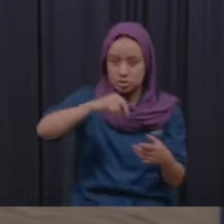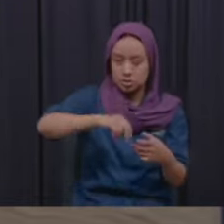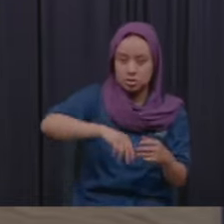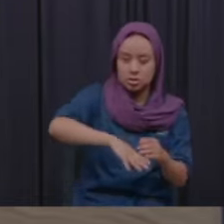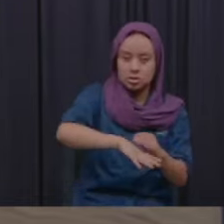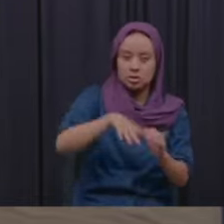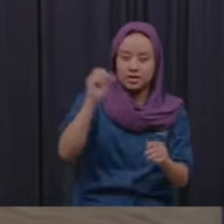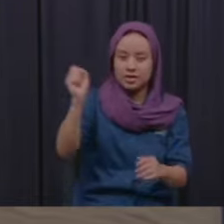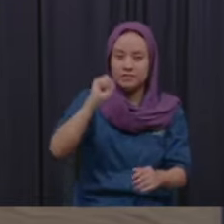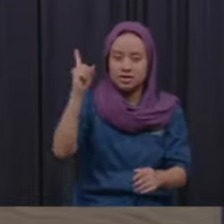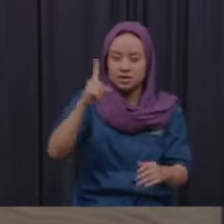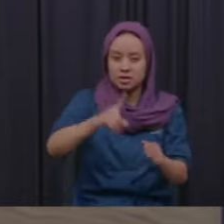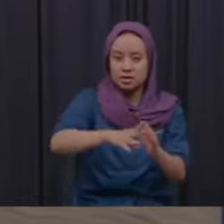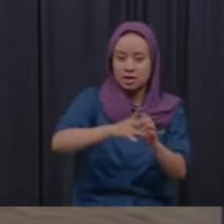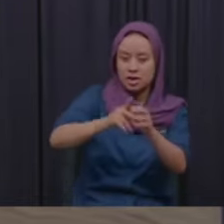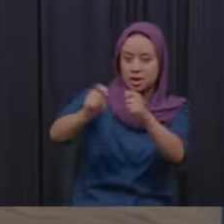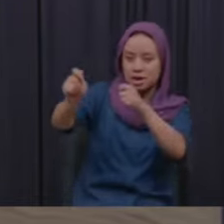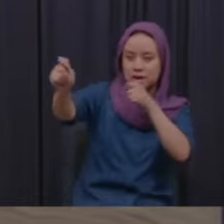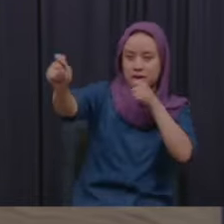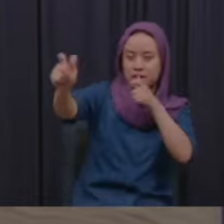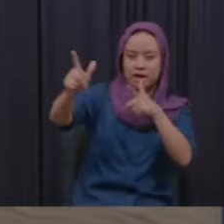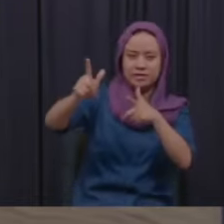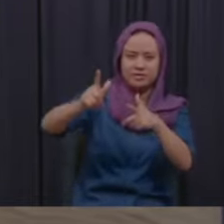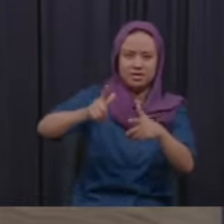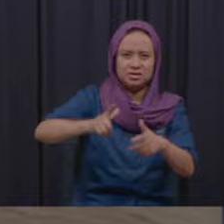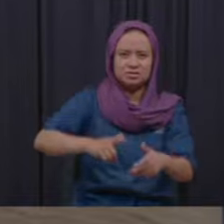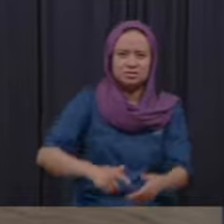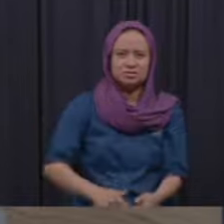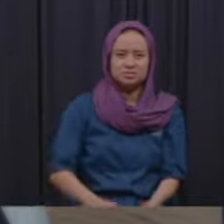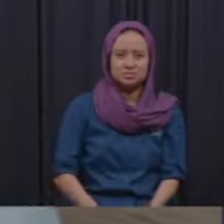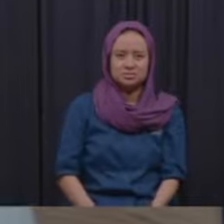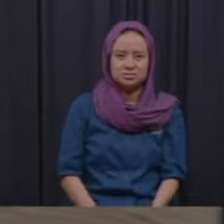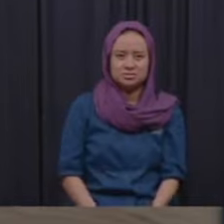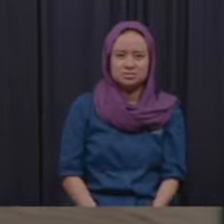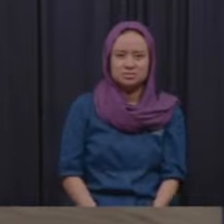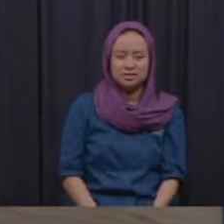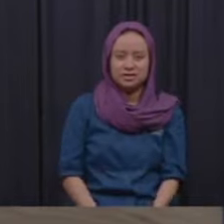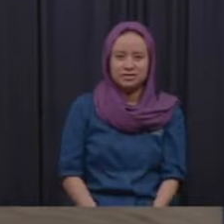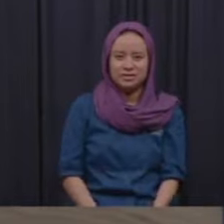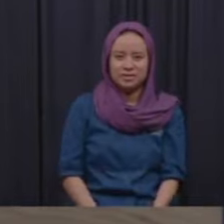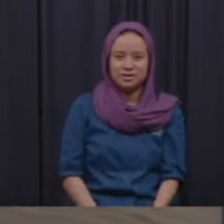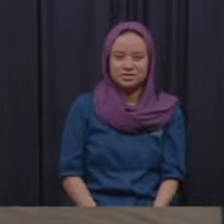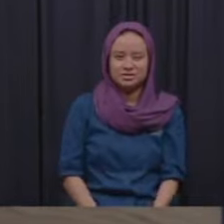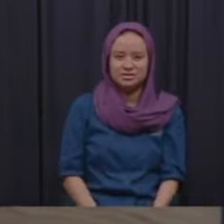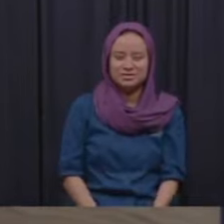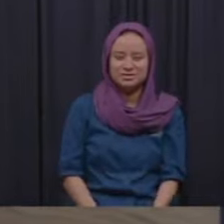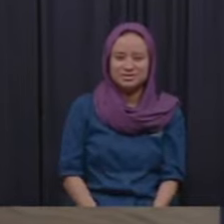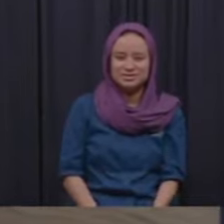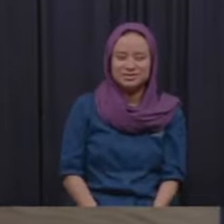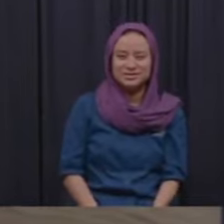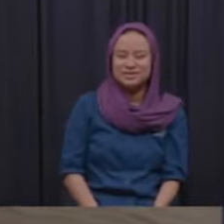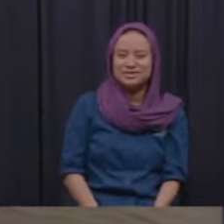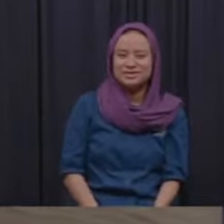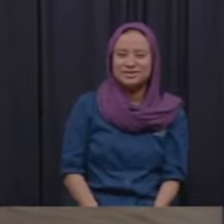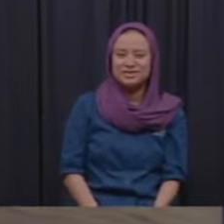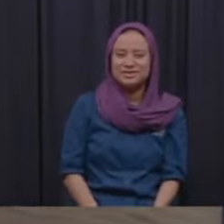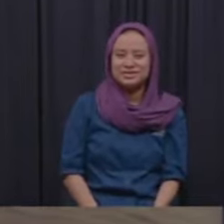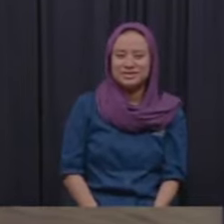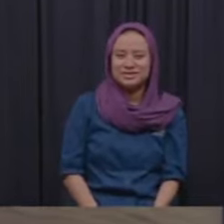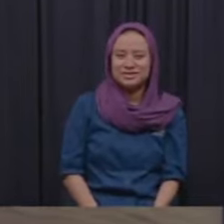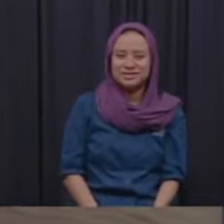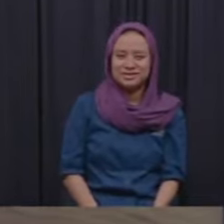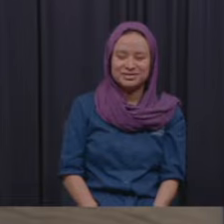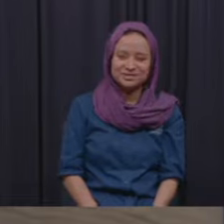Y el profeta Eliseo medio bravo, ¿verdad? Pero son actos que hacemos que tienen un impacto en el mundo